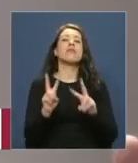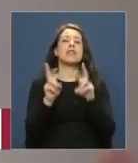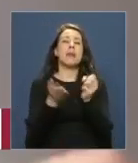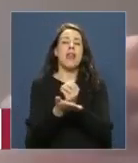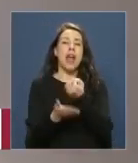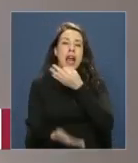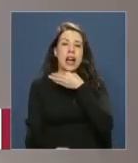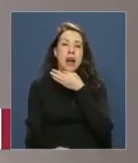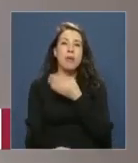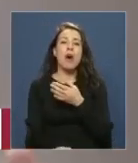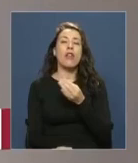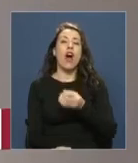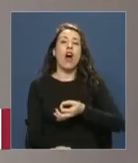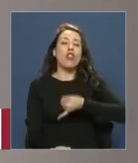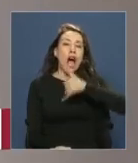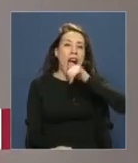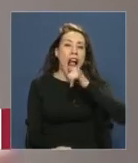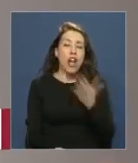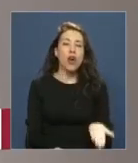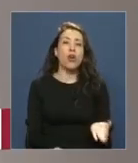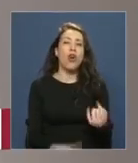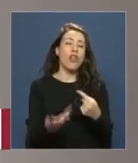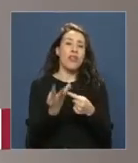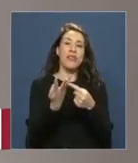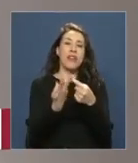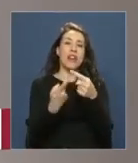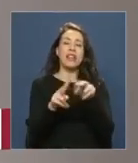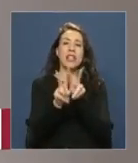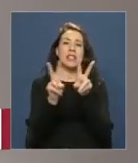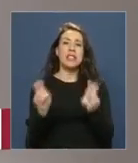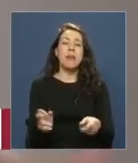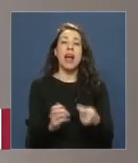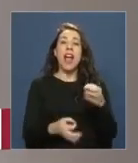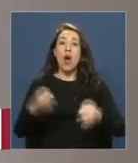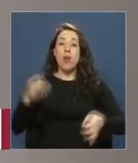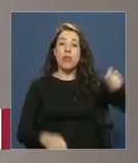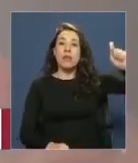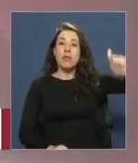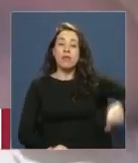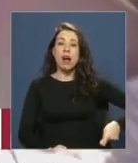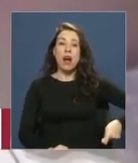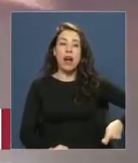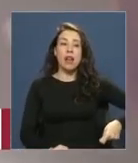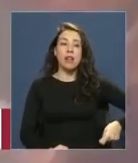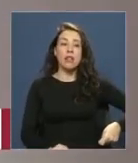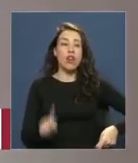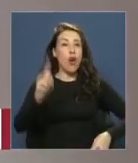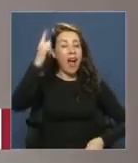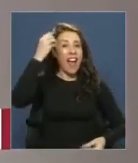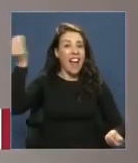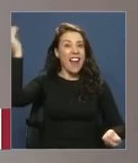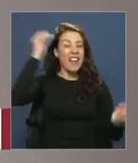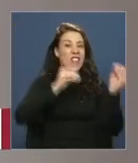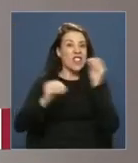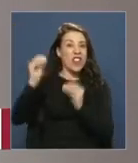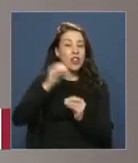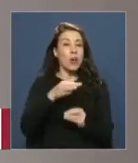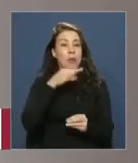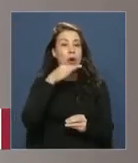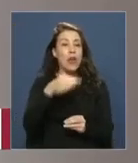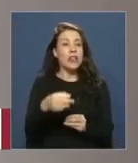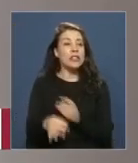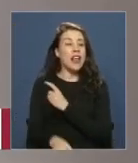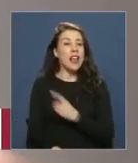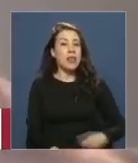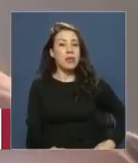materia de consumo de alcohol, en fin, en un sinfín de materias donde hay fallos judiciales en esta dirección. O sea, no es un invento doctrinario, como dice por su intermedio el